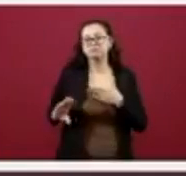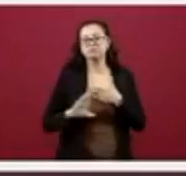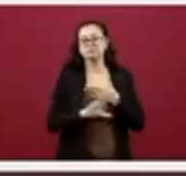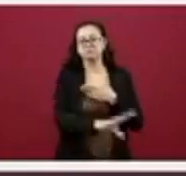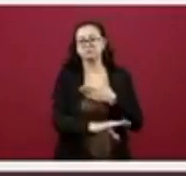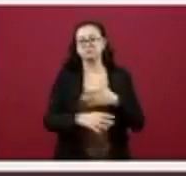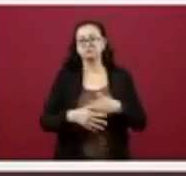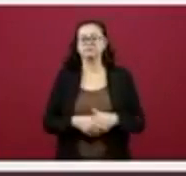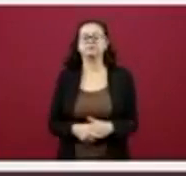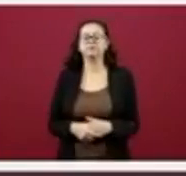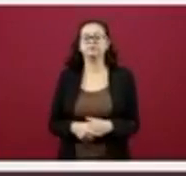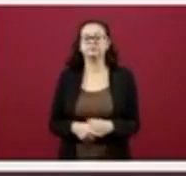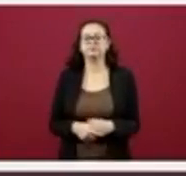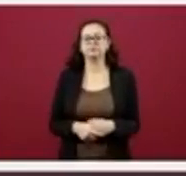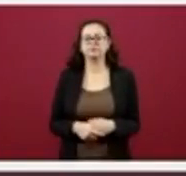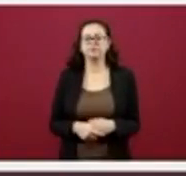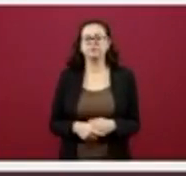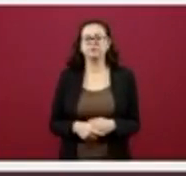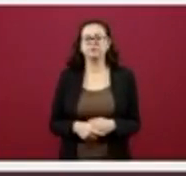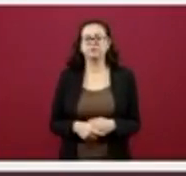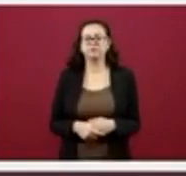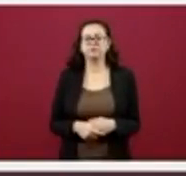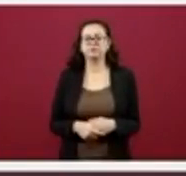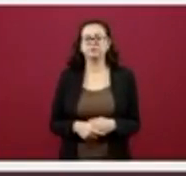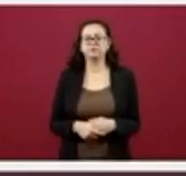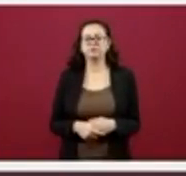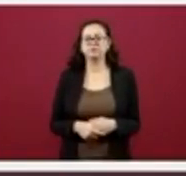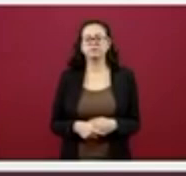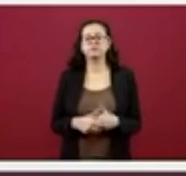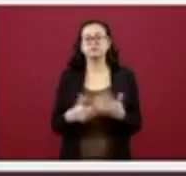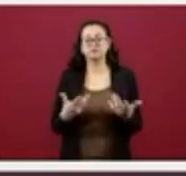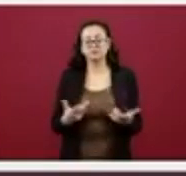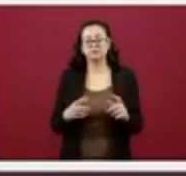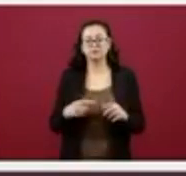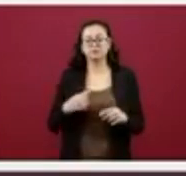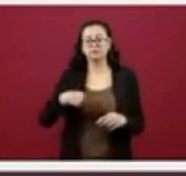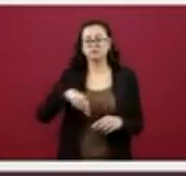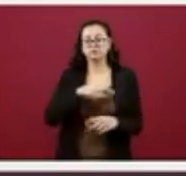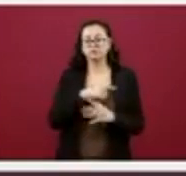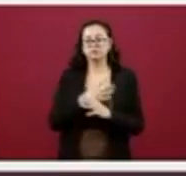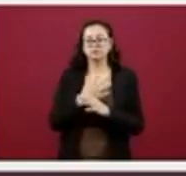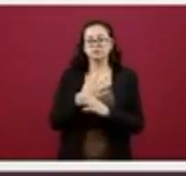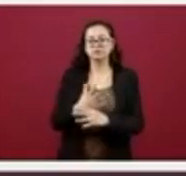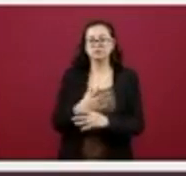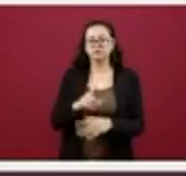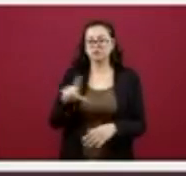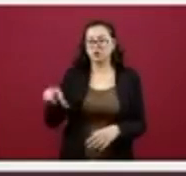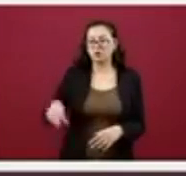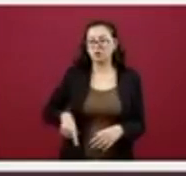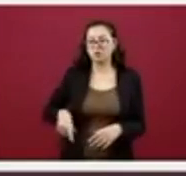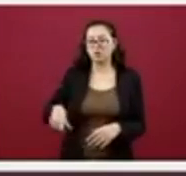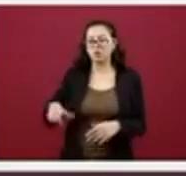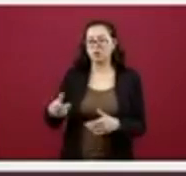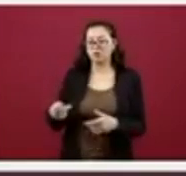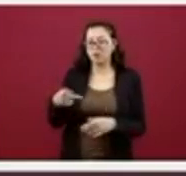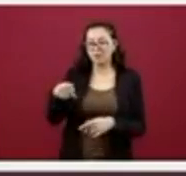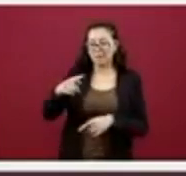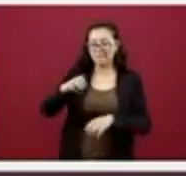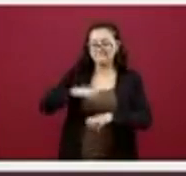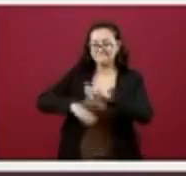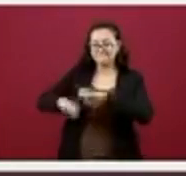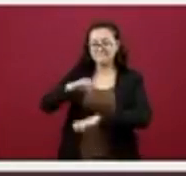Tenemos aquí una estimación muy conservadora de que para la empresa esta política va a dejar un